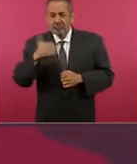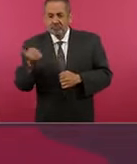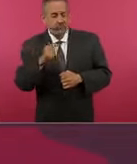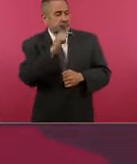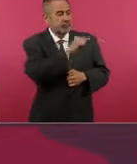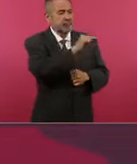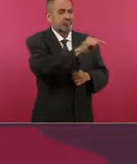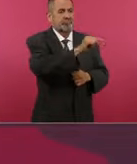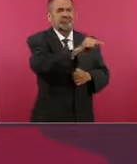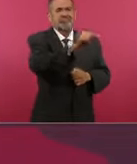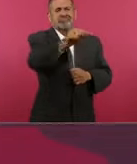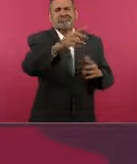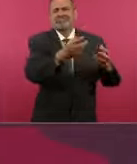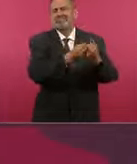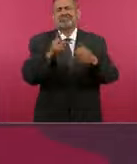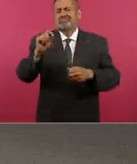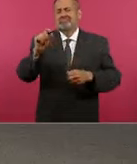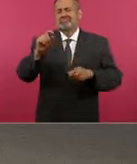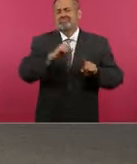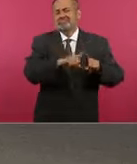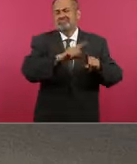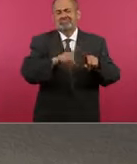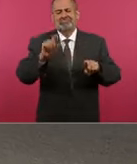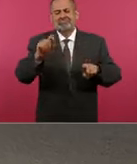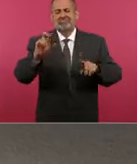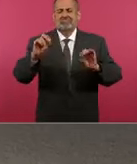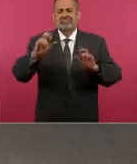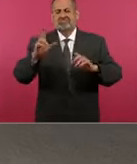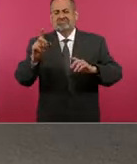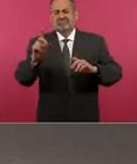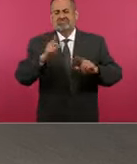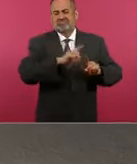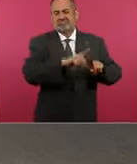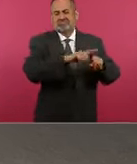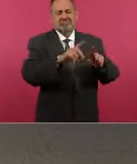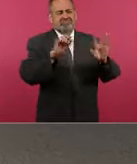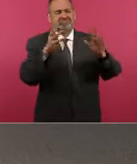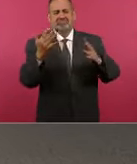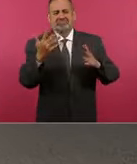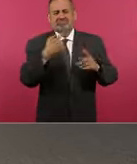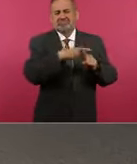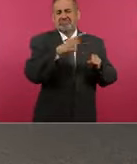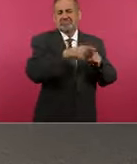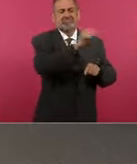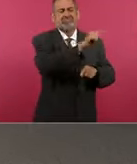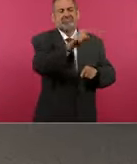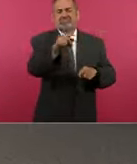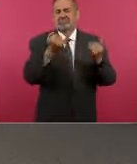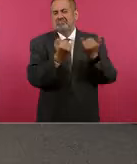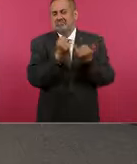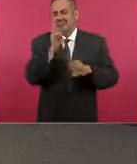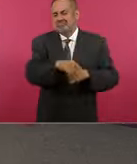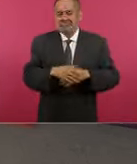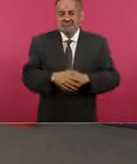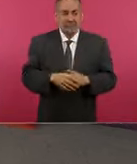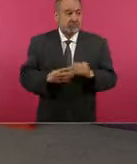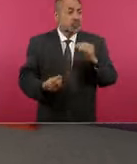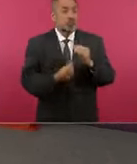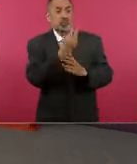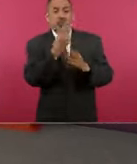hay 20 o 30 o 50 que los crearon